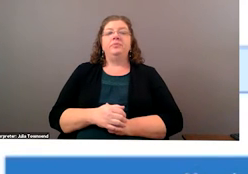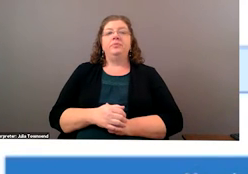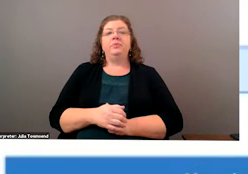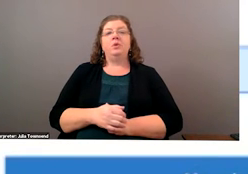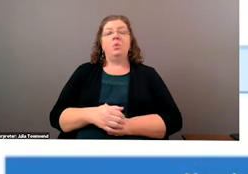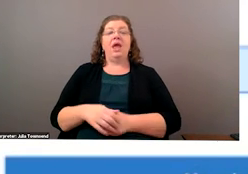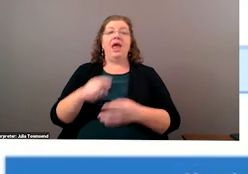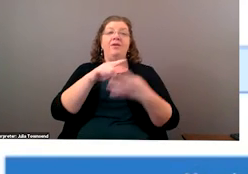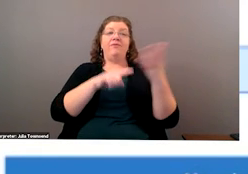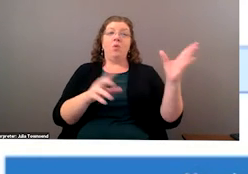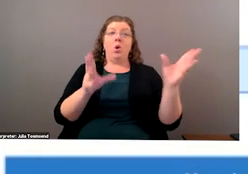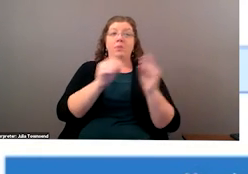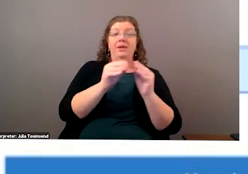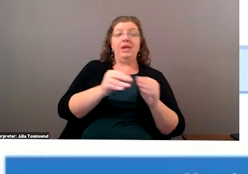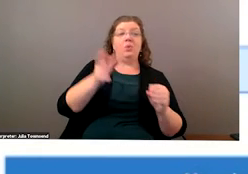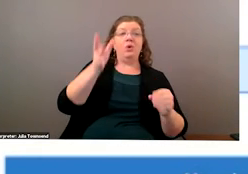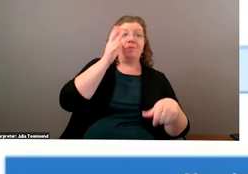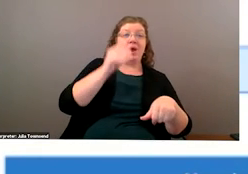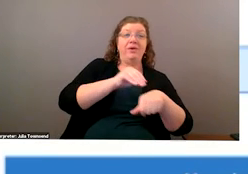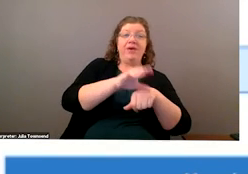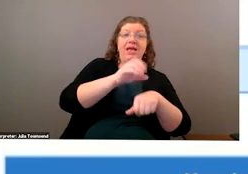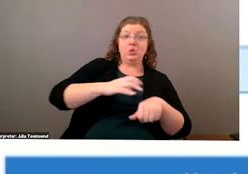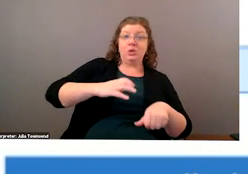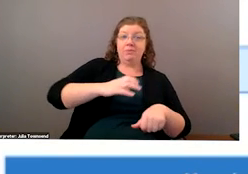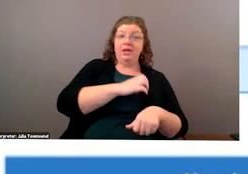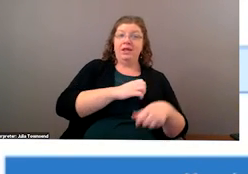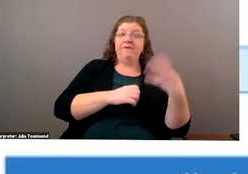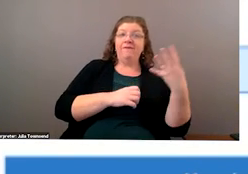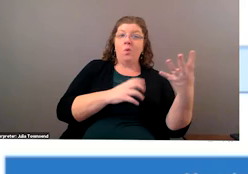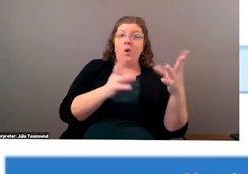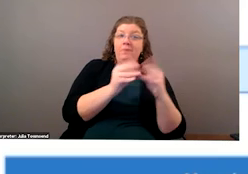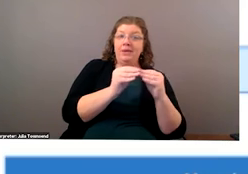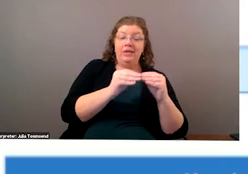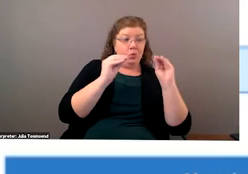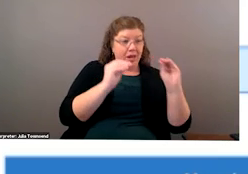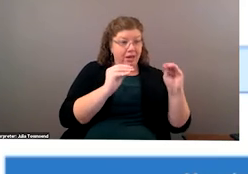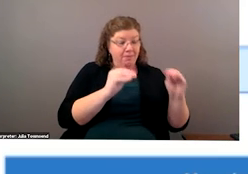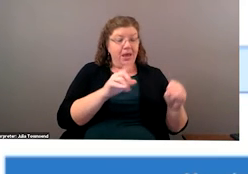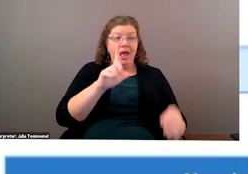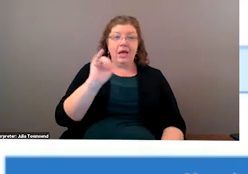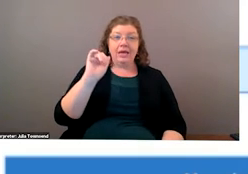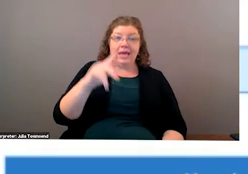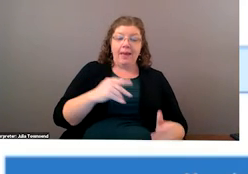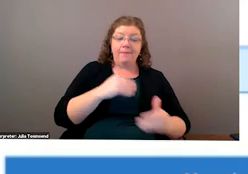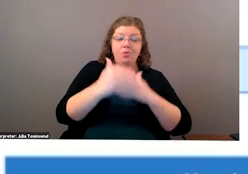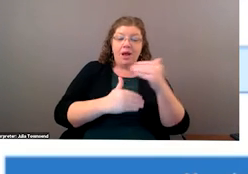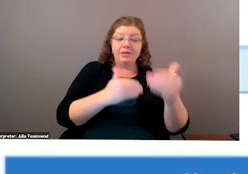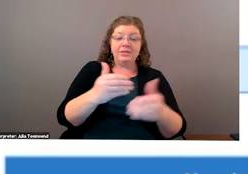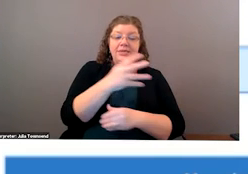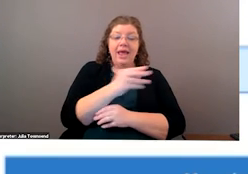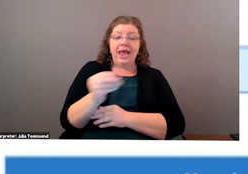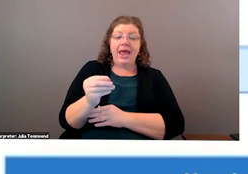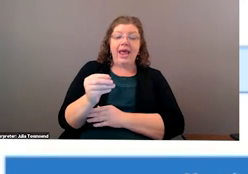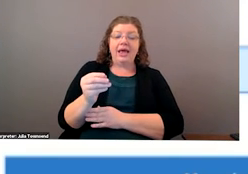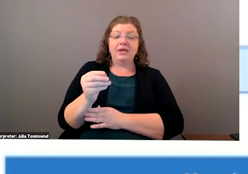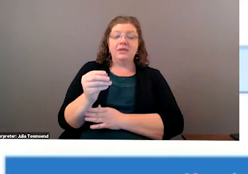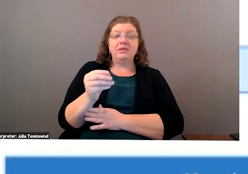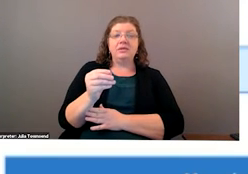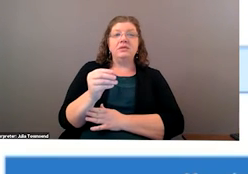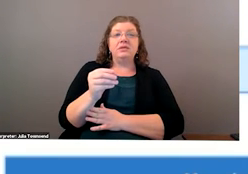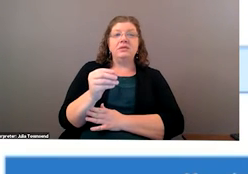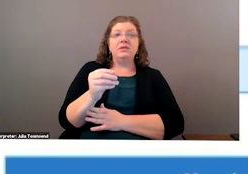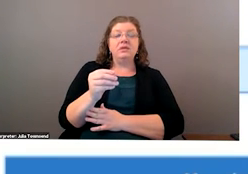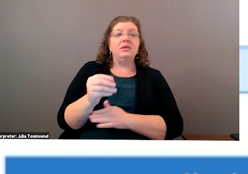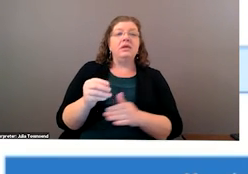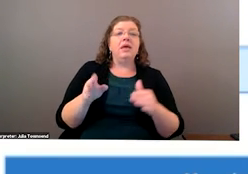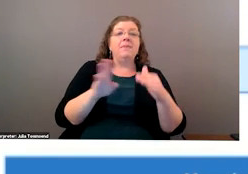Tuvimos cuatro reuniones con el Comité Asesor de Padres para educarlos respecto al proceso del LCAP y